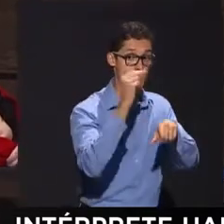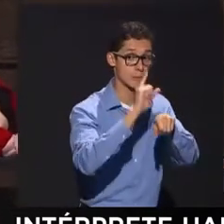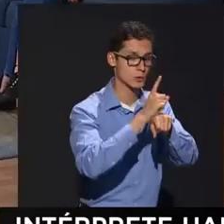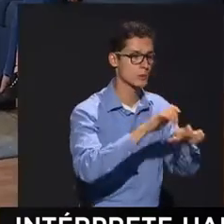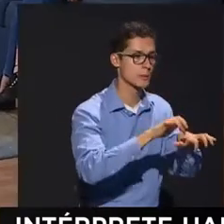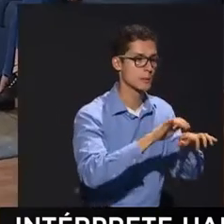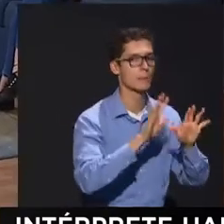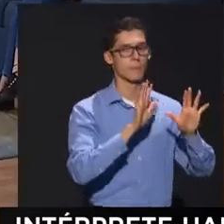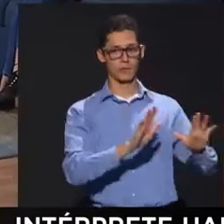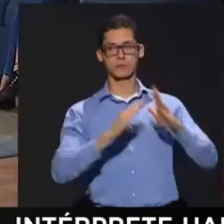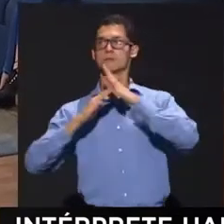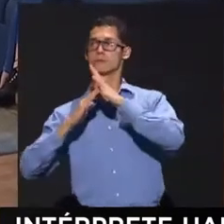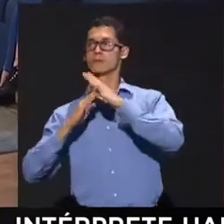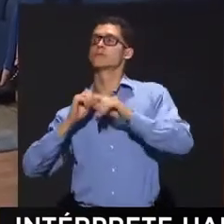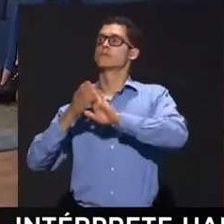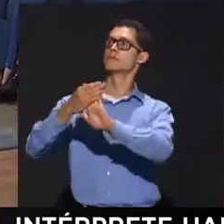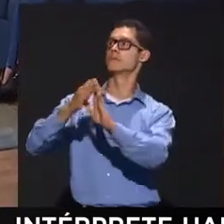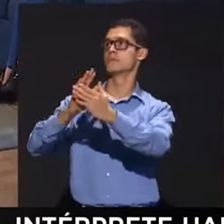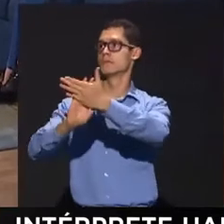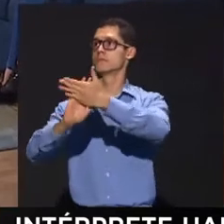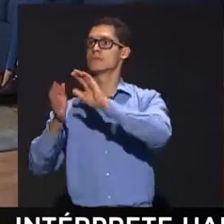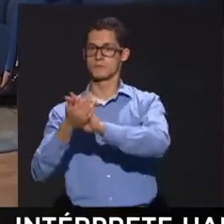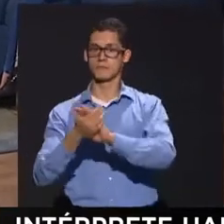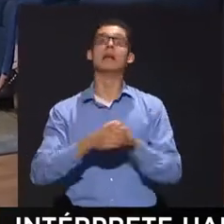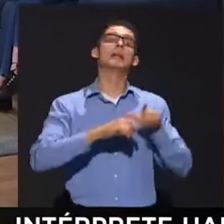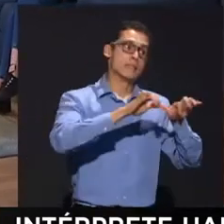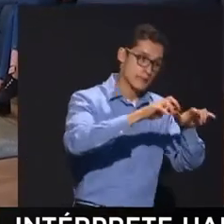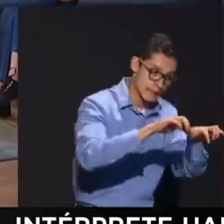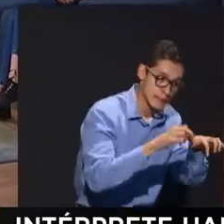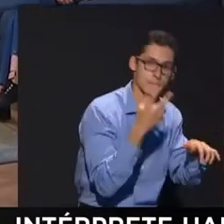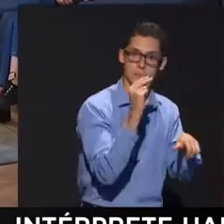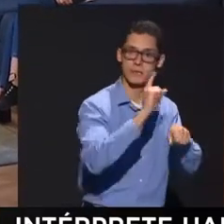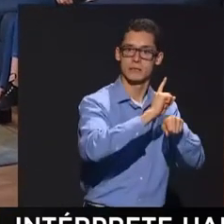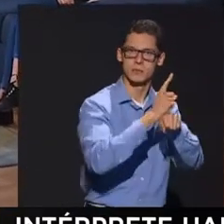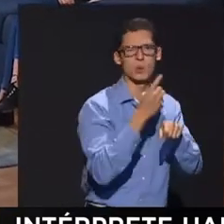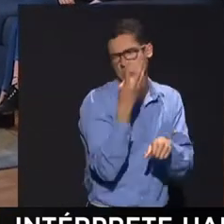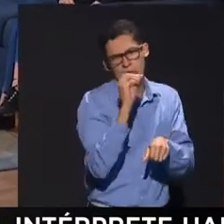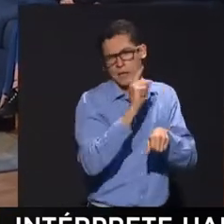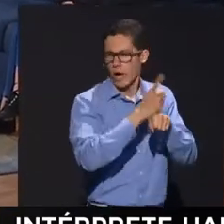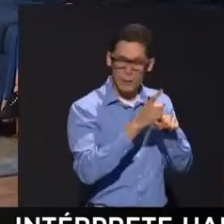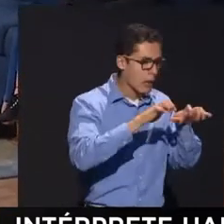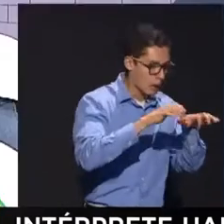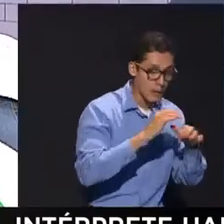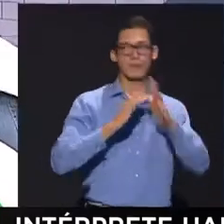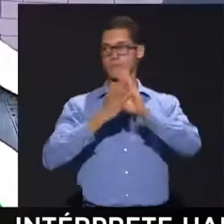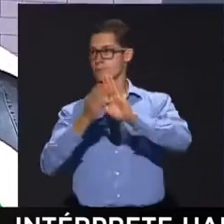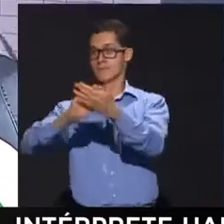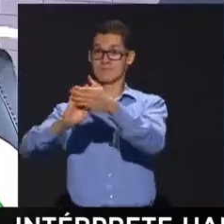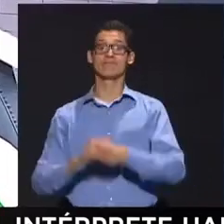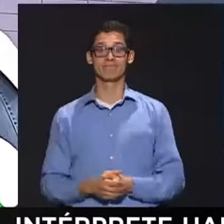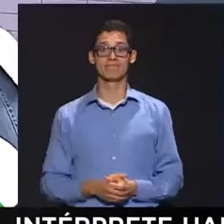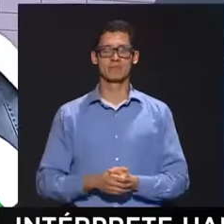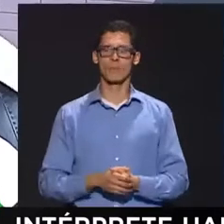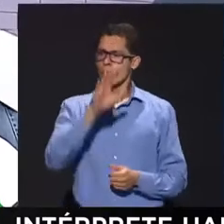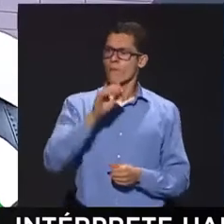todos. Listo. Y además veo que tenemos como juegos de mesa que ahorita también pueden desarrollar actividades con